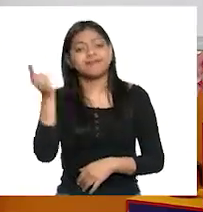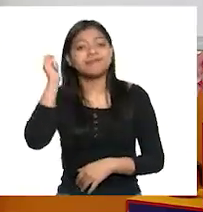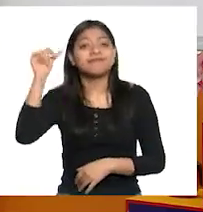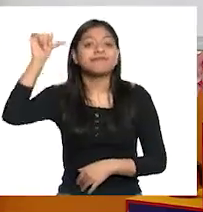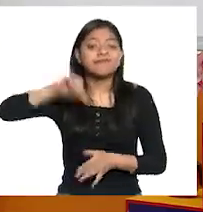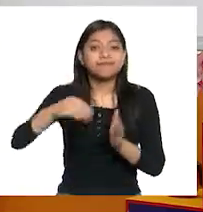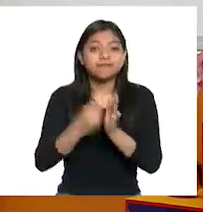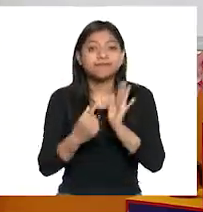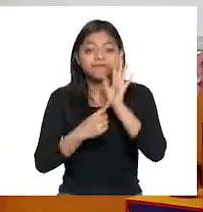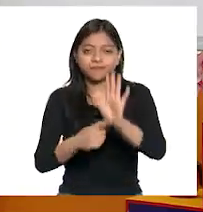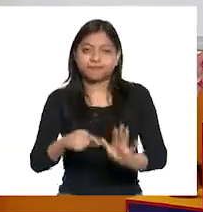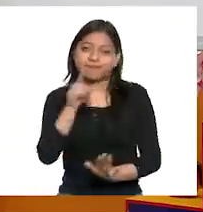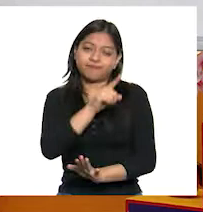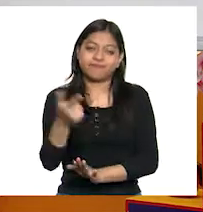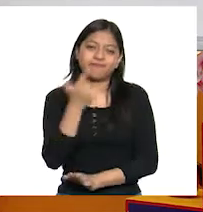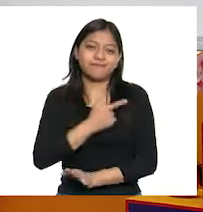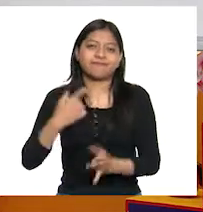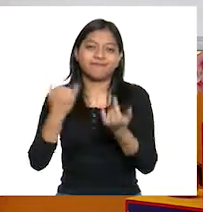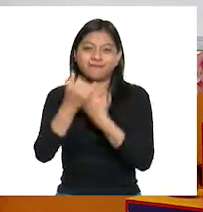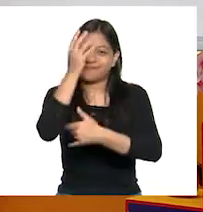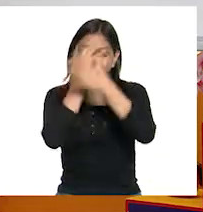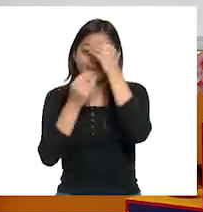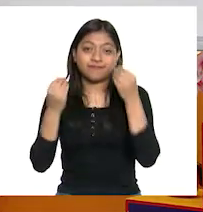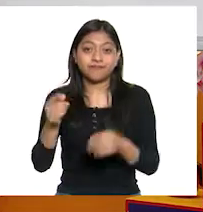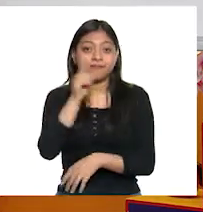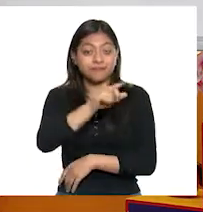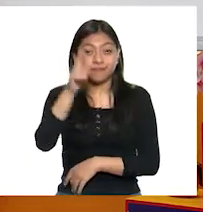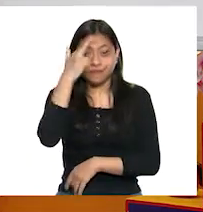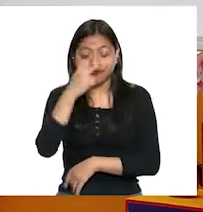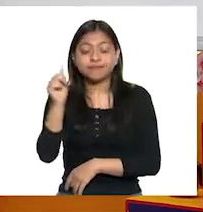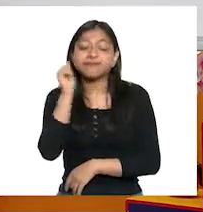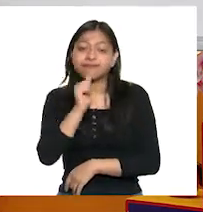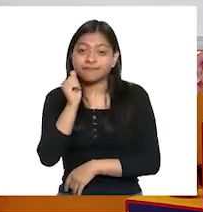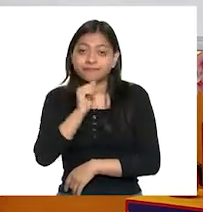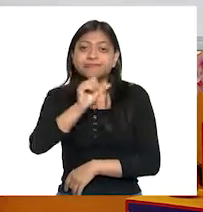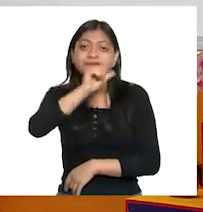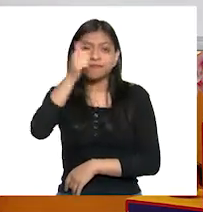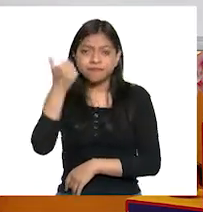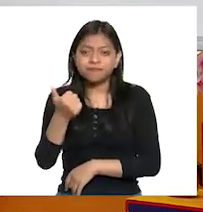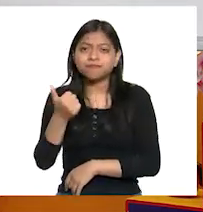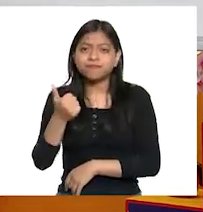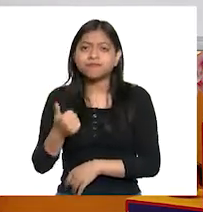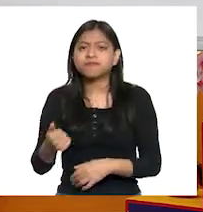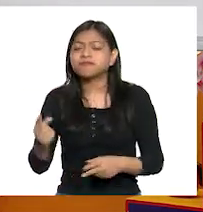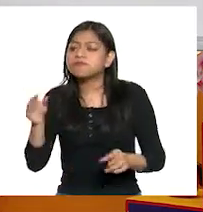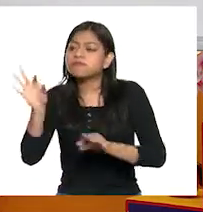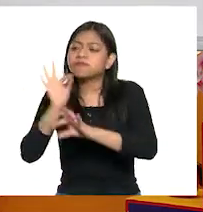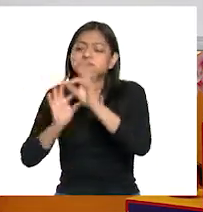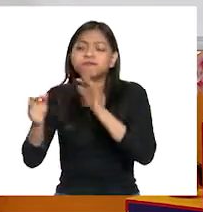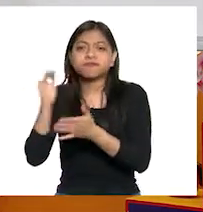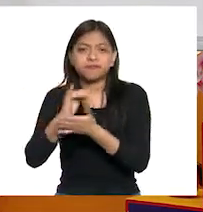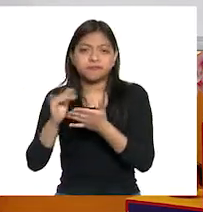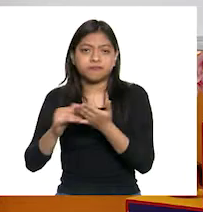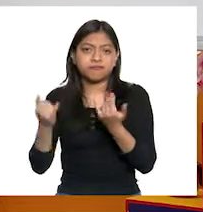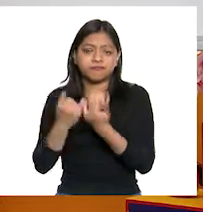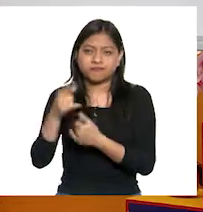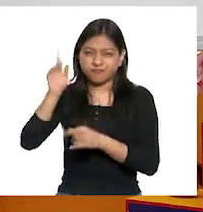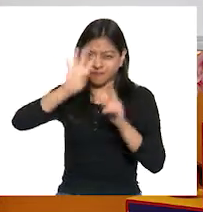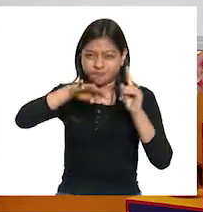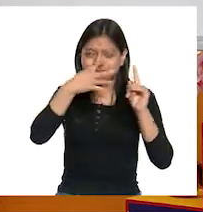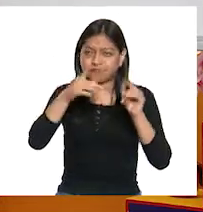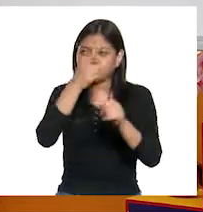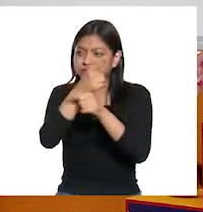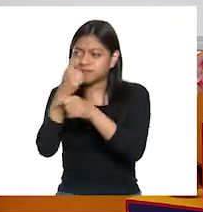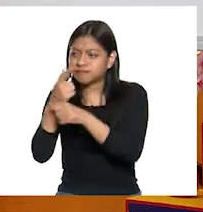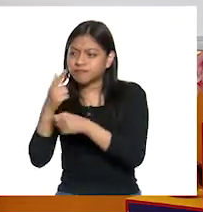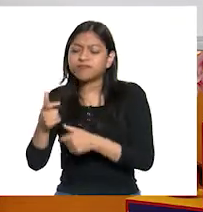la clase del día de hoy y hayan aprendido bastante. Recuerden siempre consultar otros precios y también identificar los datos de nuestras tablas para saber